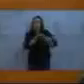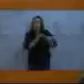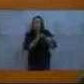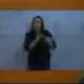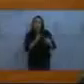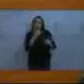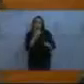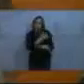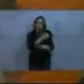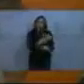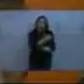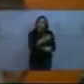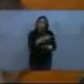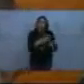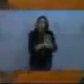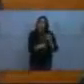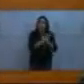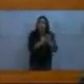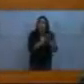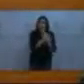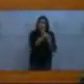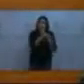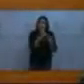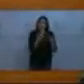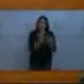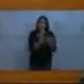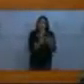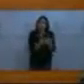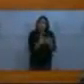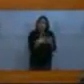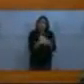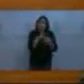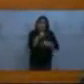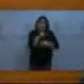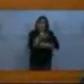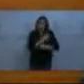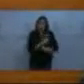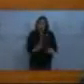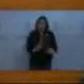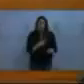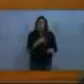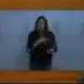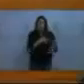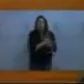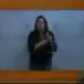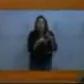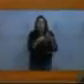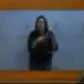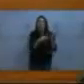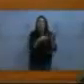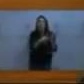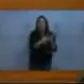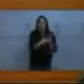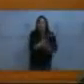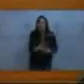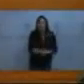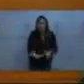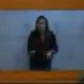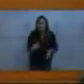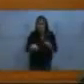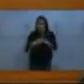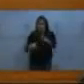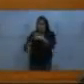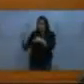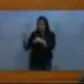práctica ilegal, inmoral y de mal gestor. Permitirlas es favorecer el enchufismo, más barato y propio de tiempos pretéritos.